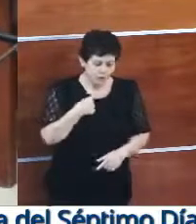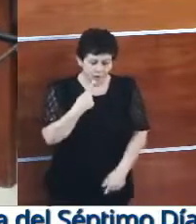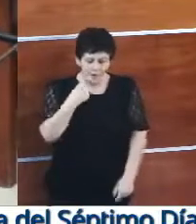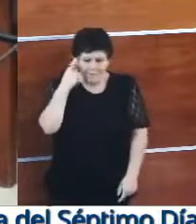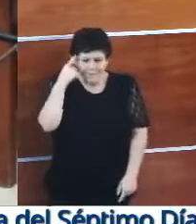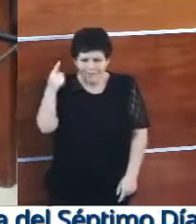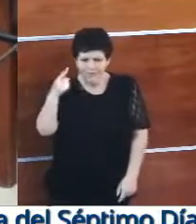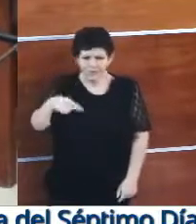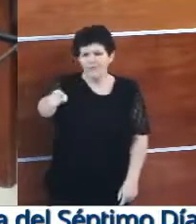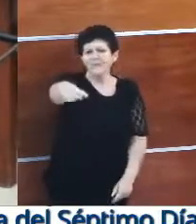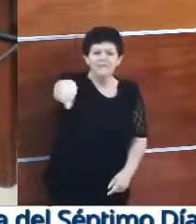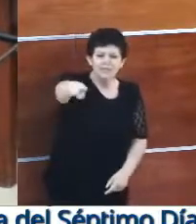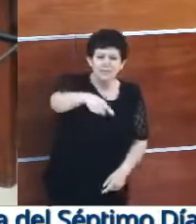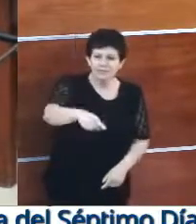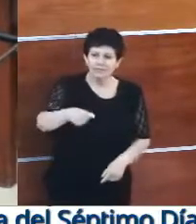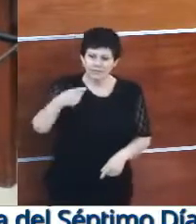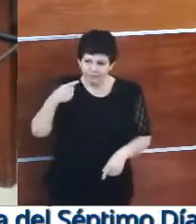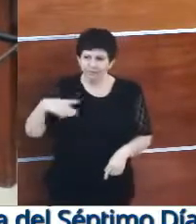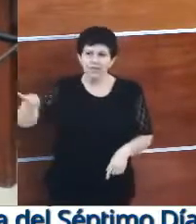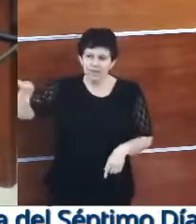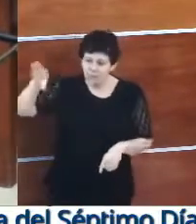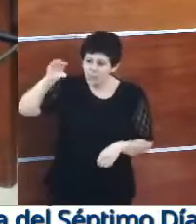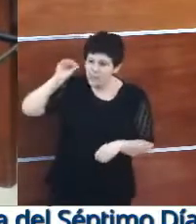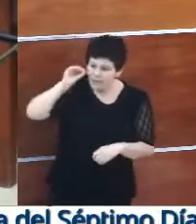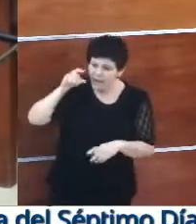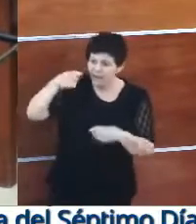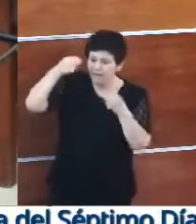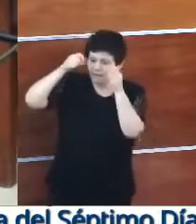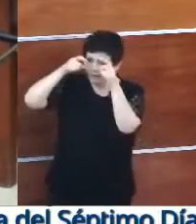Van a ver, van a oír.